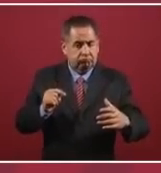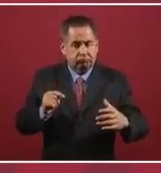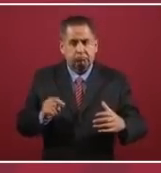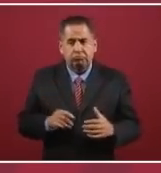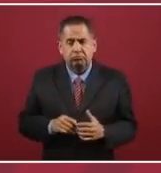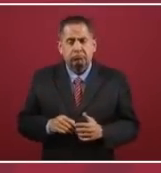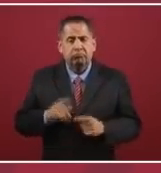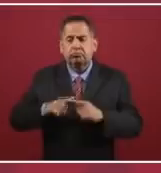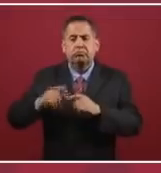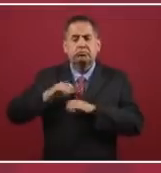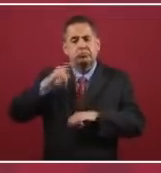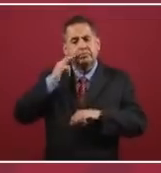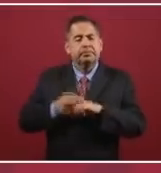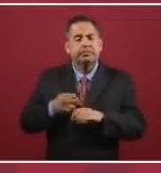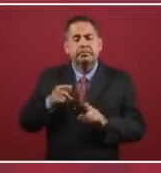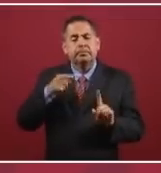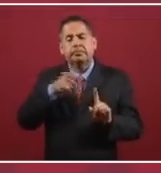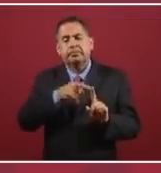en manos de